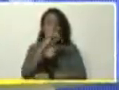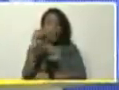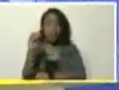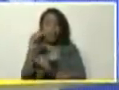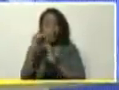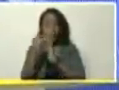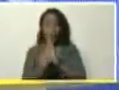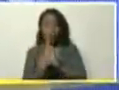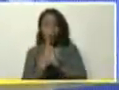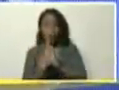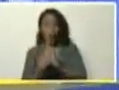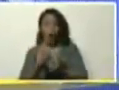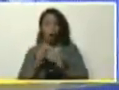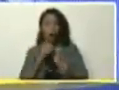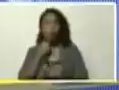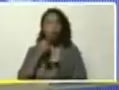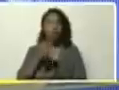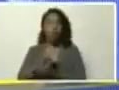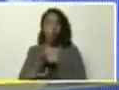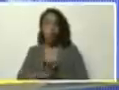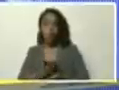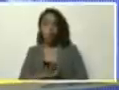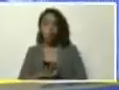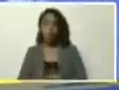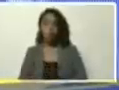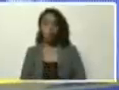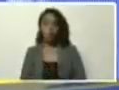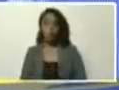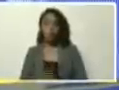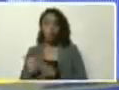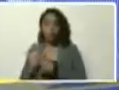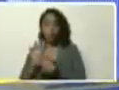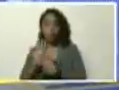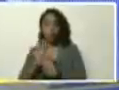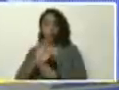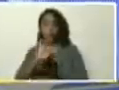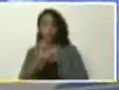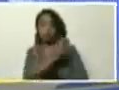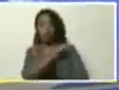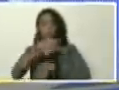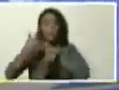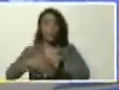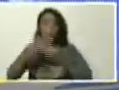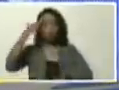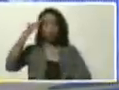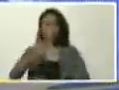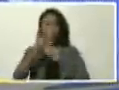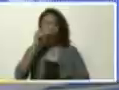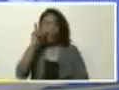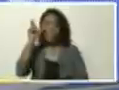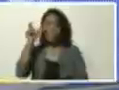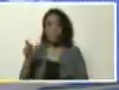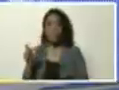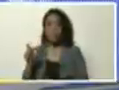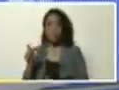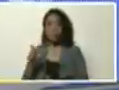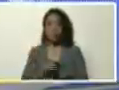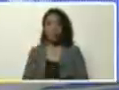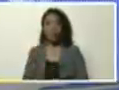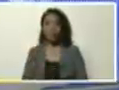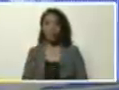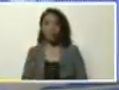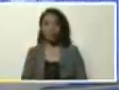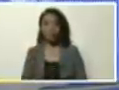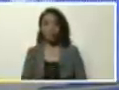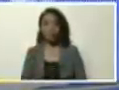bajas entre fallecidos y heridos. Destacan los generales de división Manuel Cedeño, Ambrosio